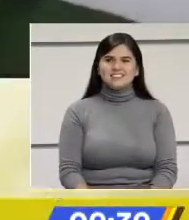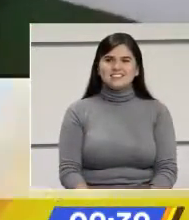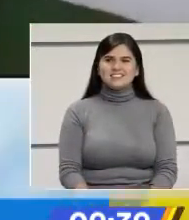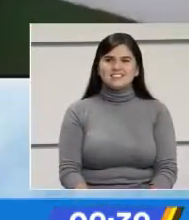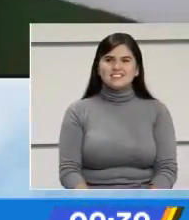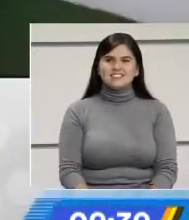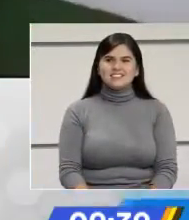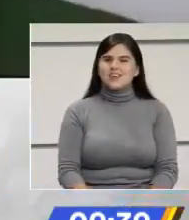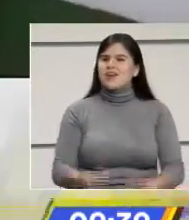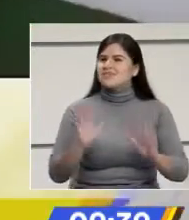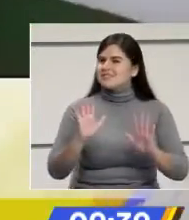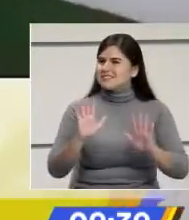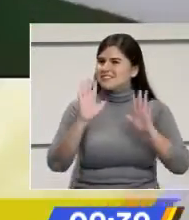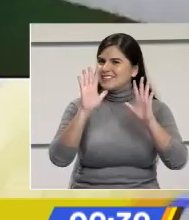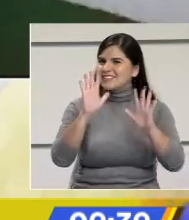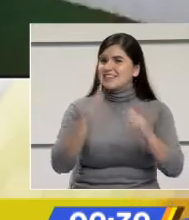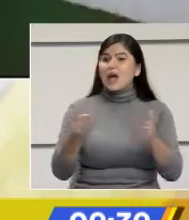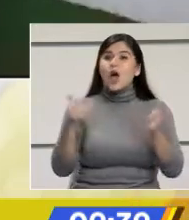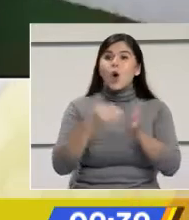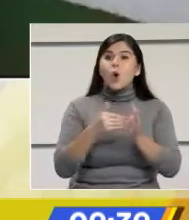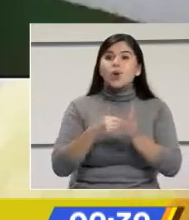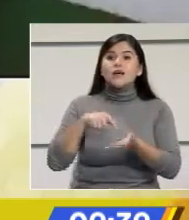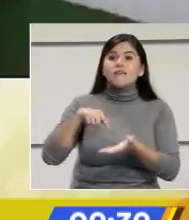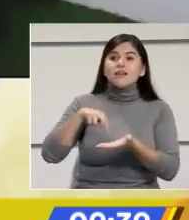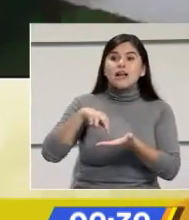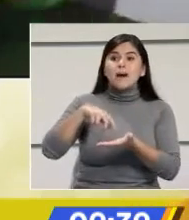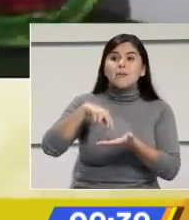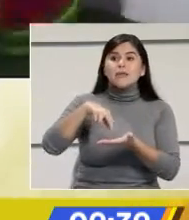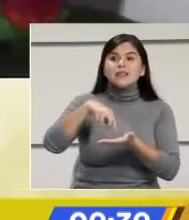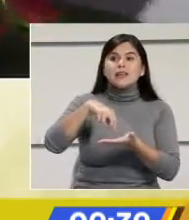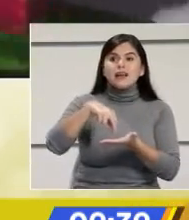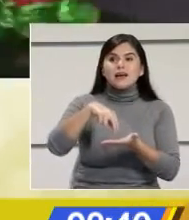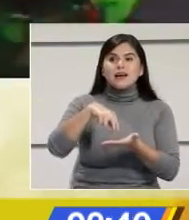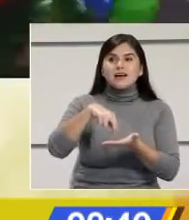Fenomenal. Otra vez, caminamos.